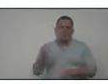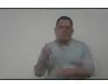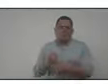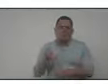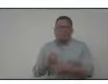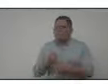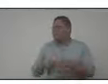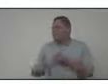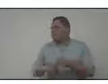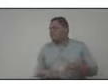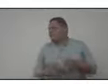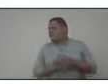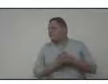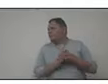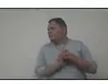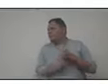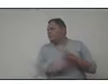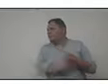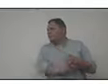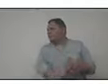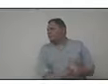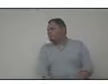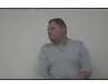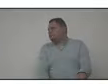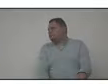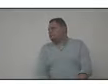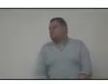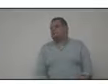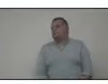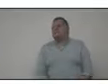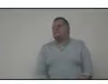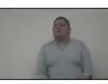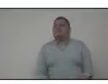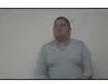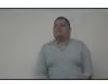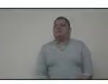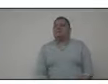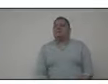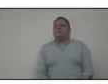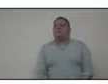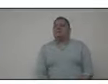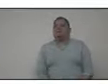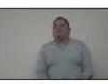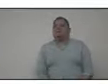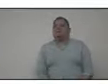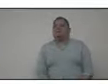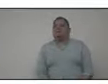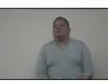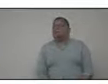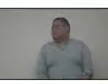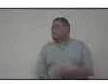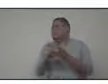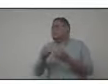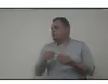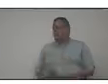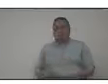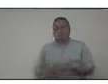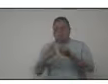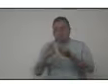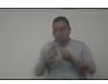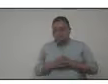esperamos. Porque es que uno, por ejemplo, ve que mucha gente puede ser porque estamos en temporada política, puede ser